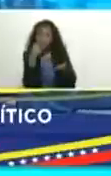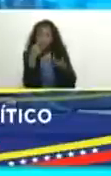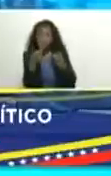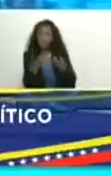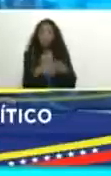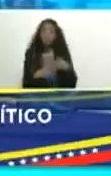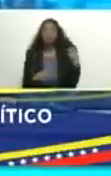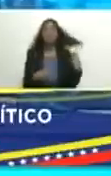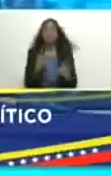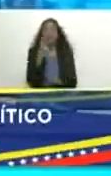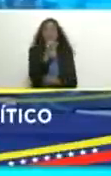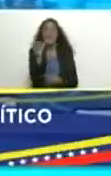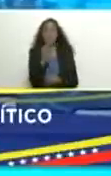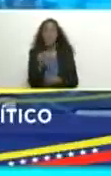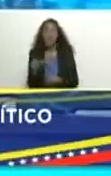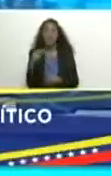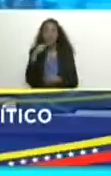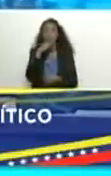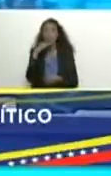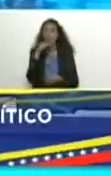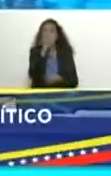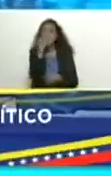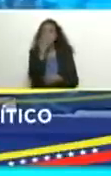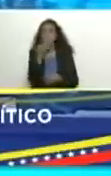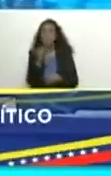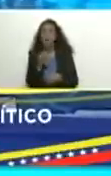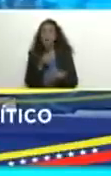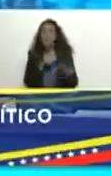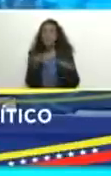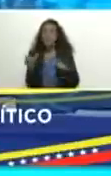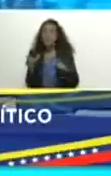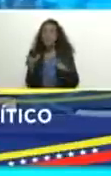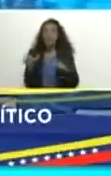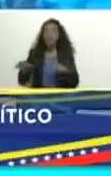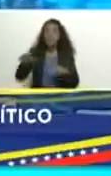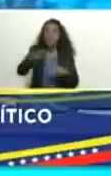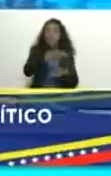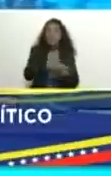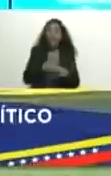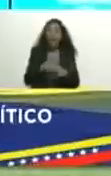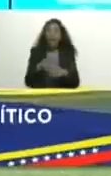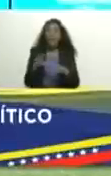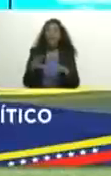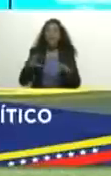Estas primeras semanas, compañeros, se activará el nivel territorial 1.